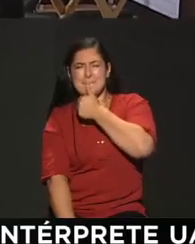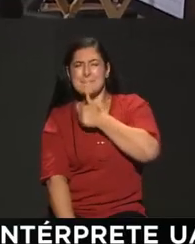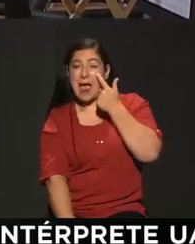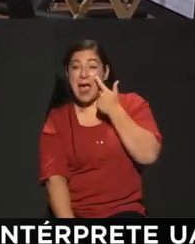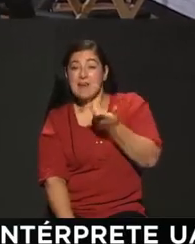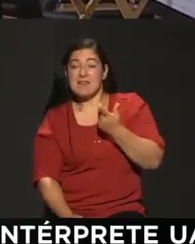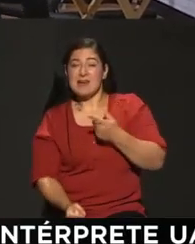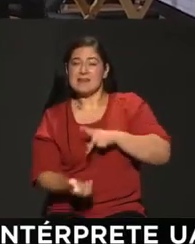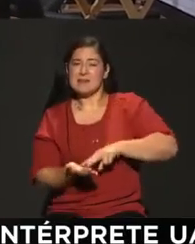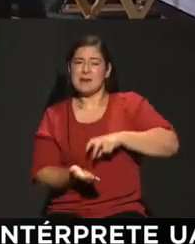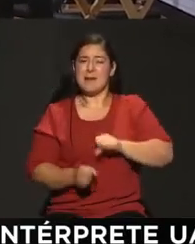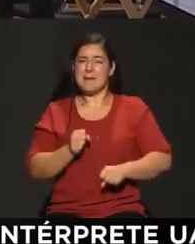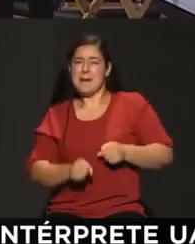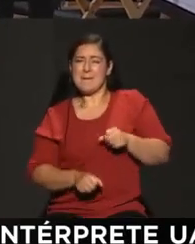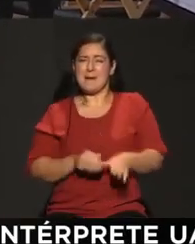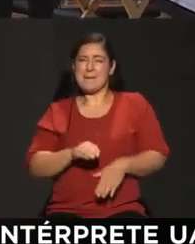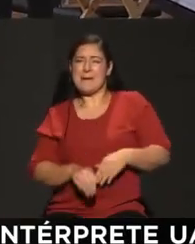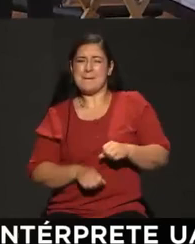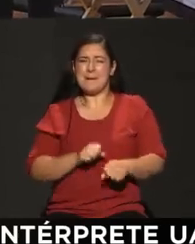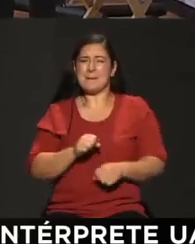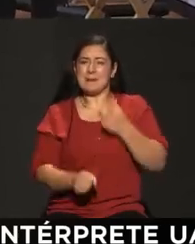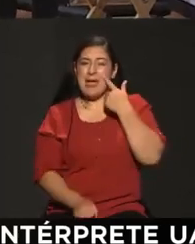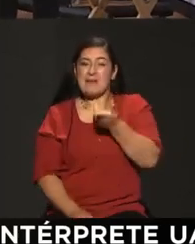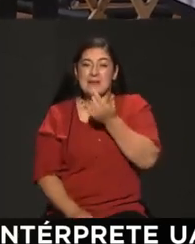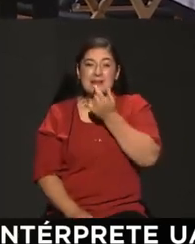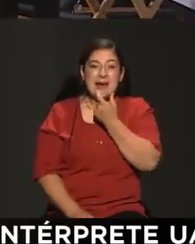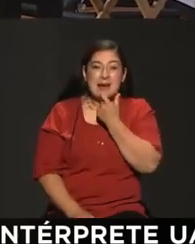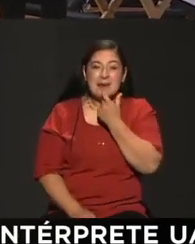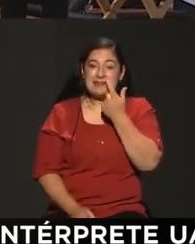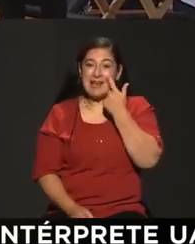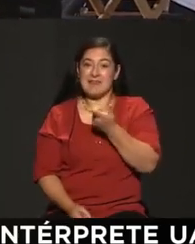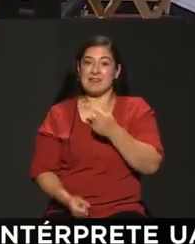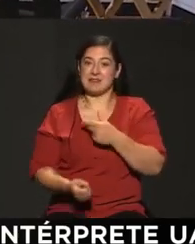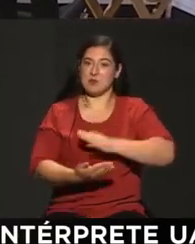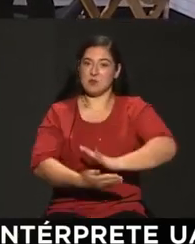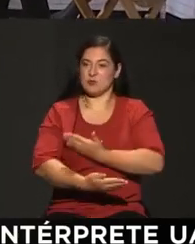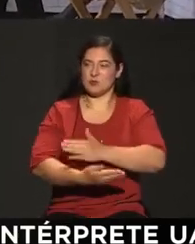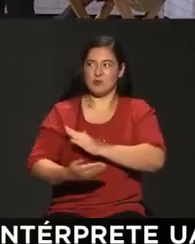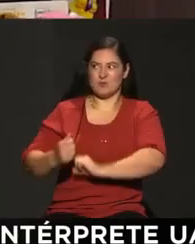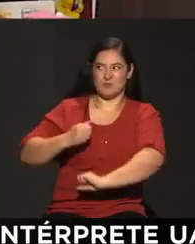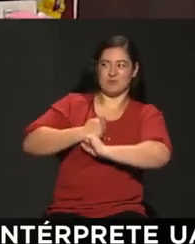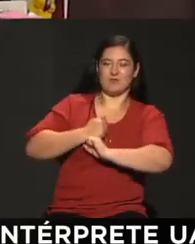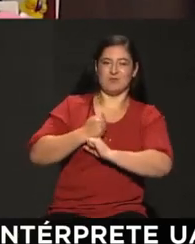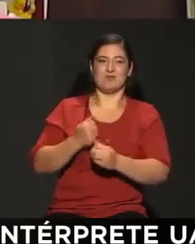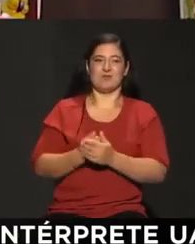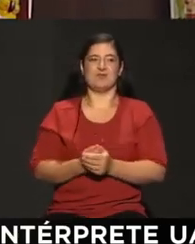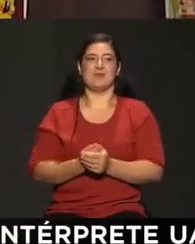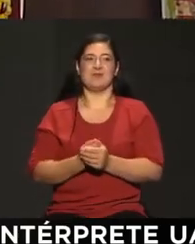muy bien. A ver, DJ, dame ese pa que lo hagamos. Resistencia.